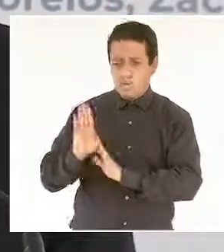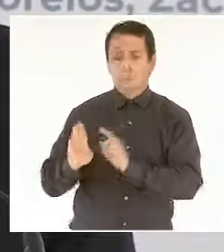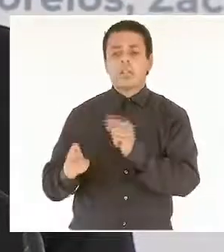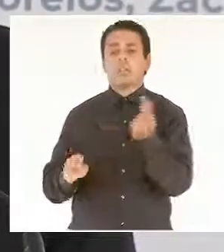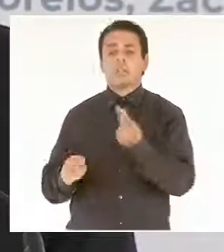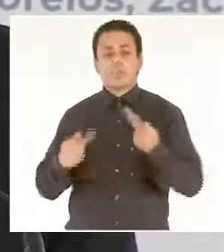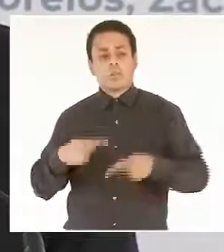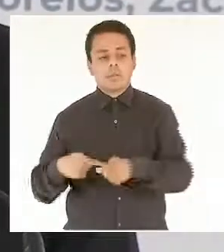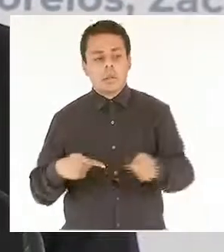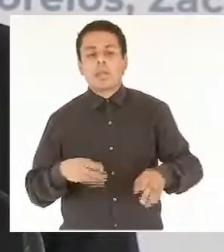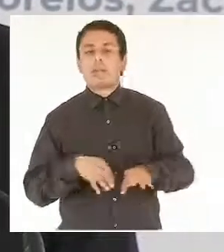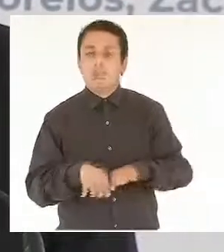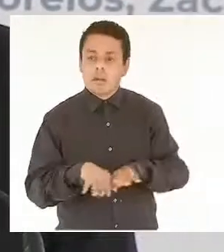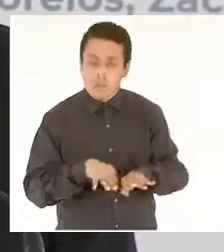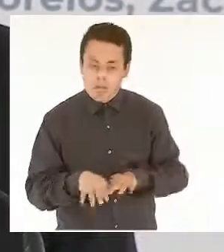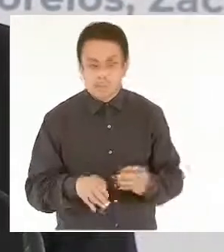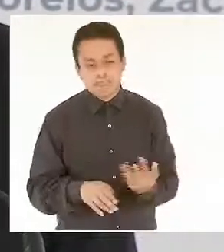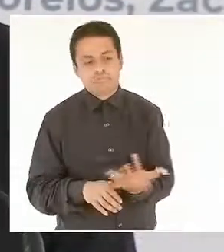trabajadores